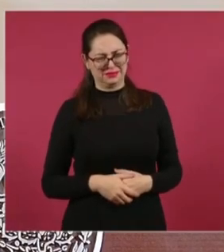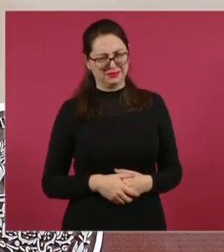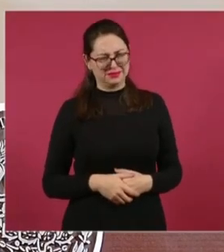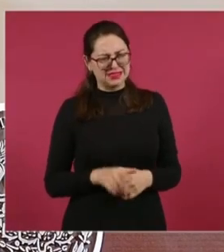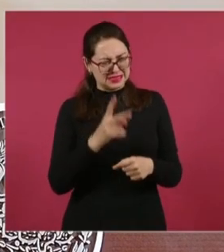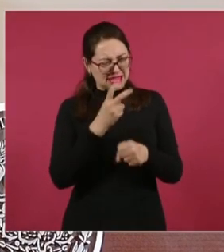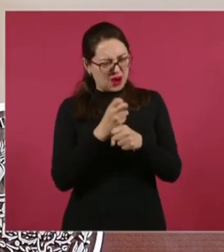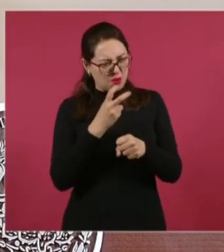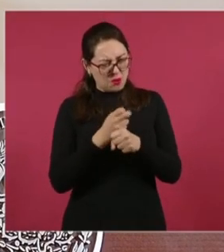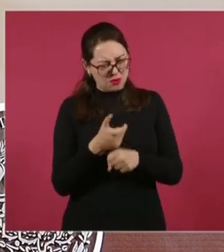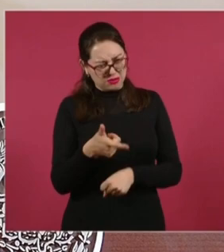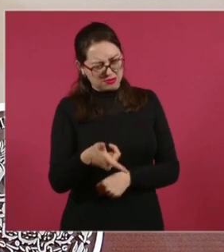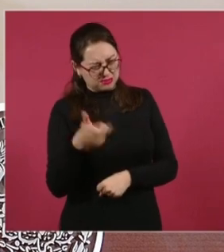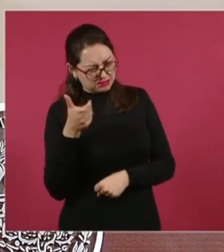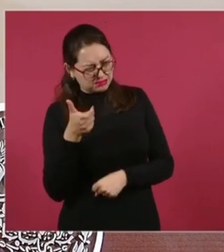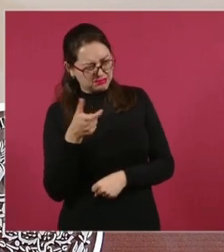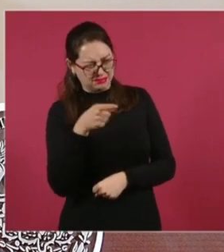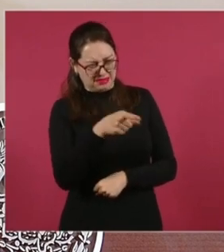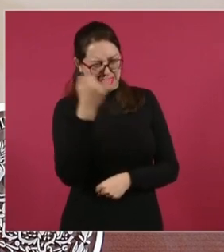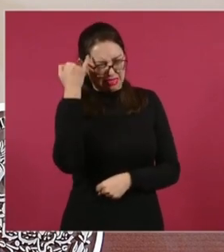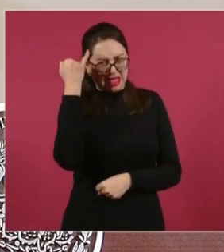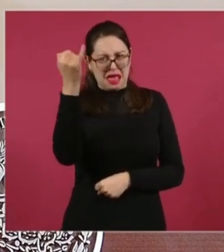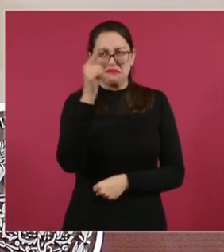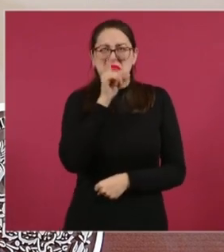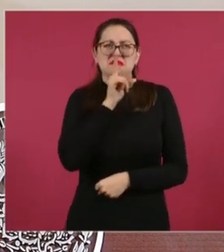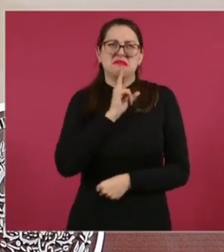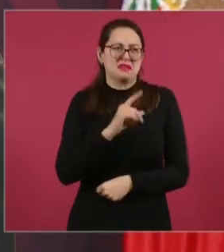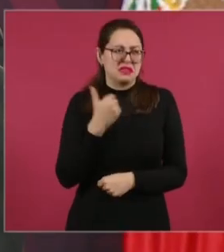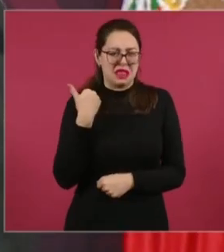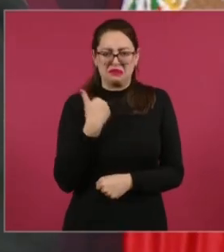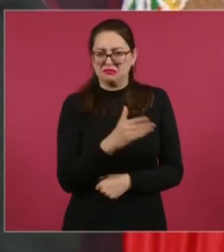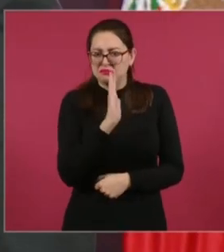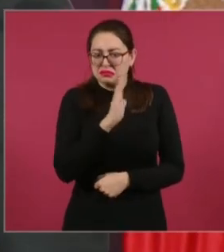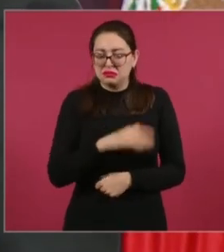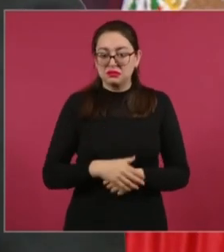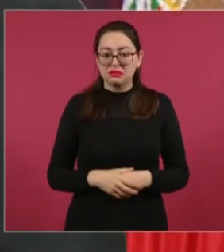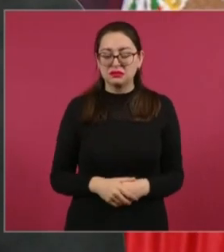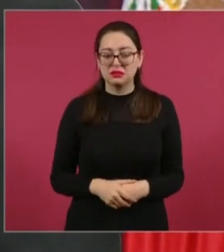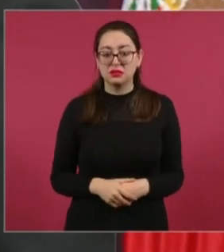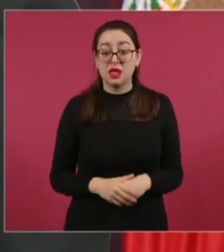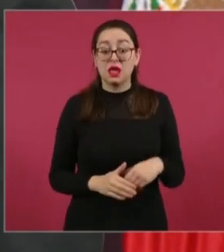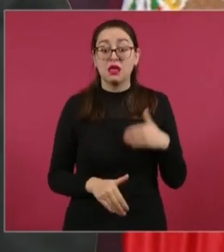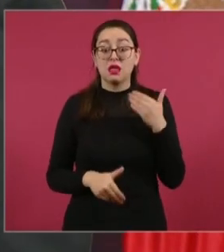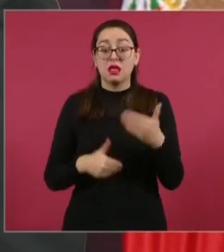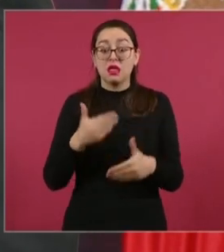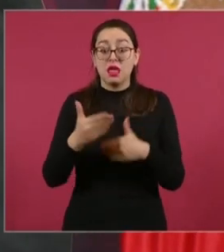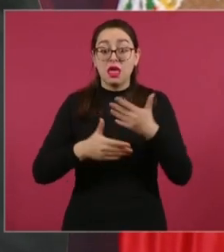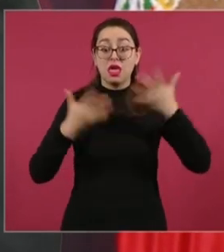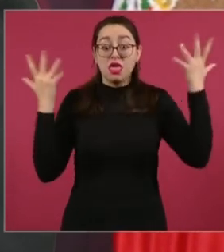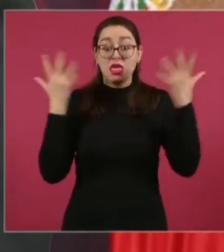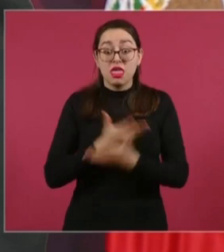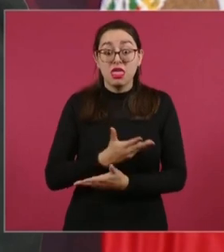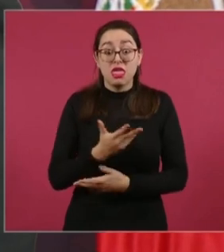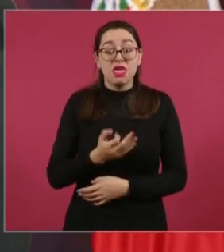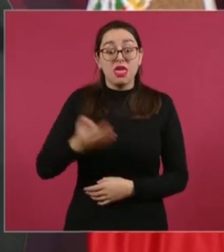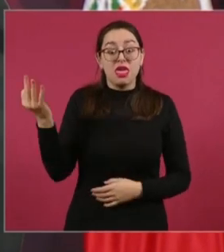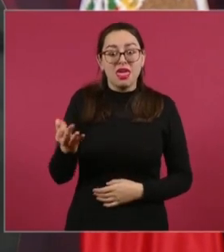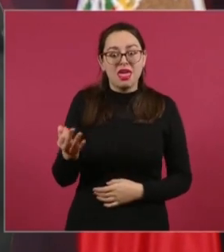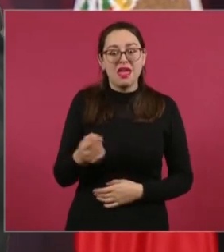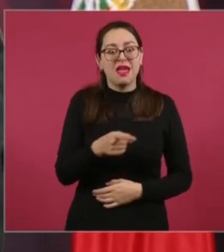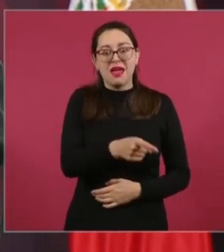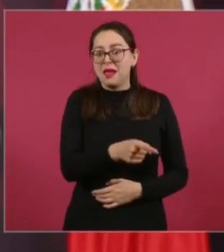O sea, ¿por qué este invento? Pero resulta que yo no sabía,